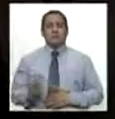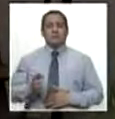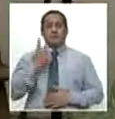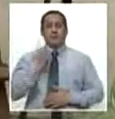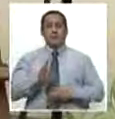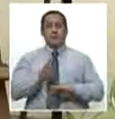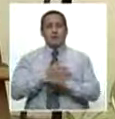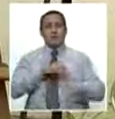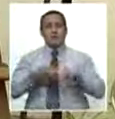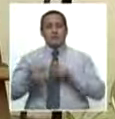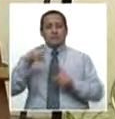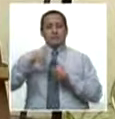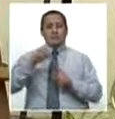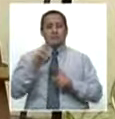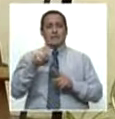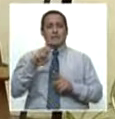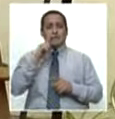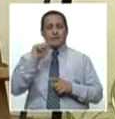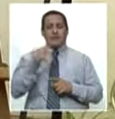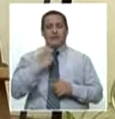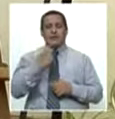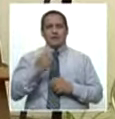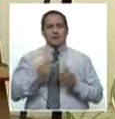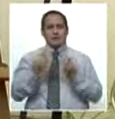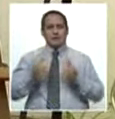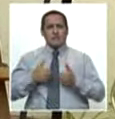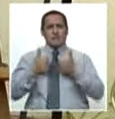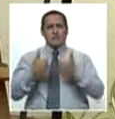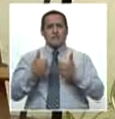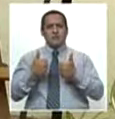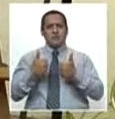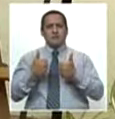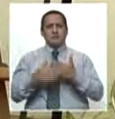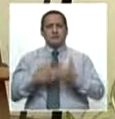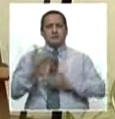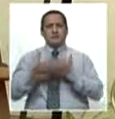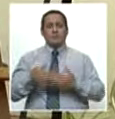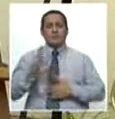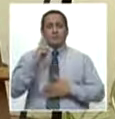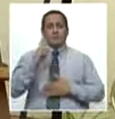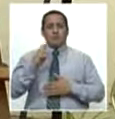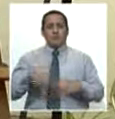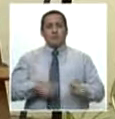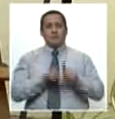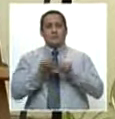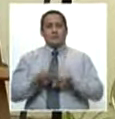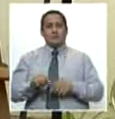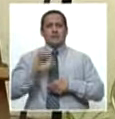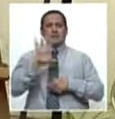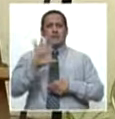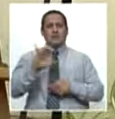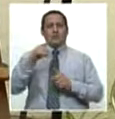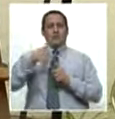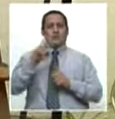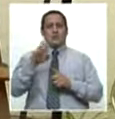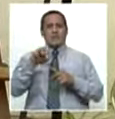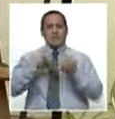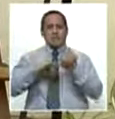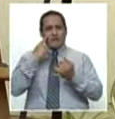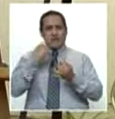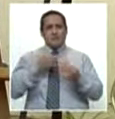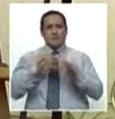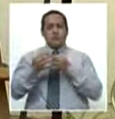Primero hicimos la terapia de comportamiento, que fue bastante bien, y la profesora después de 5 terapias me